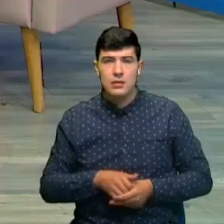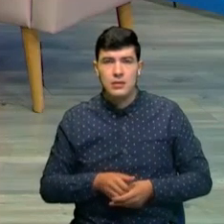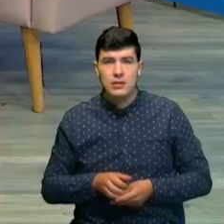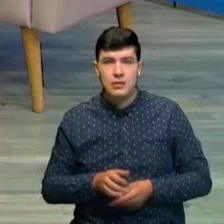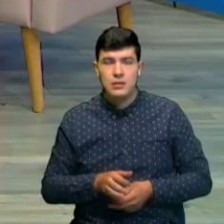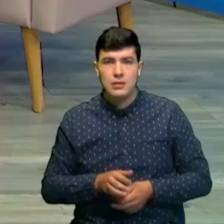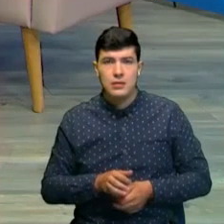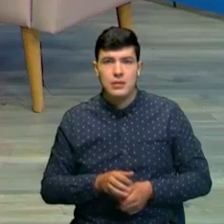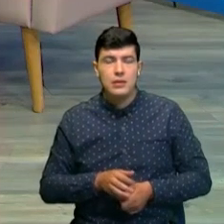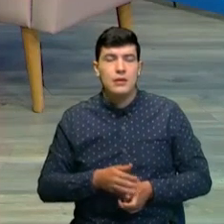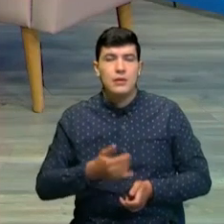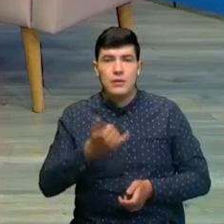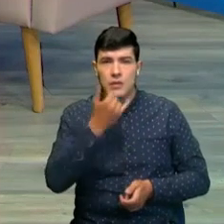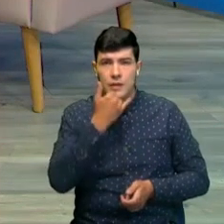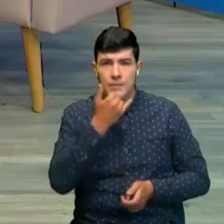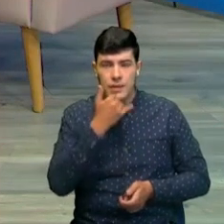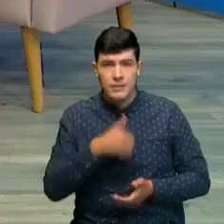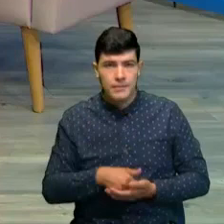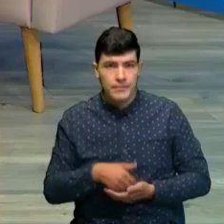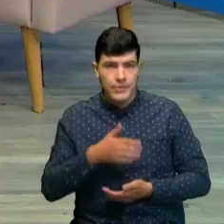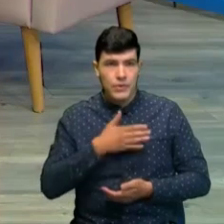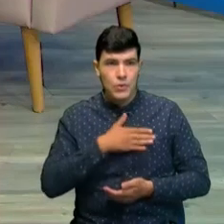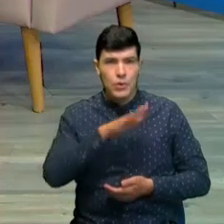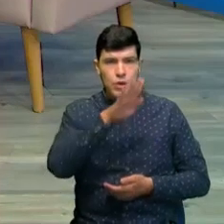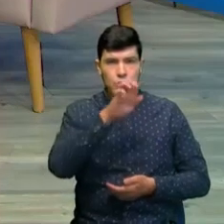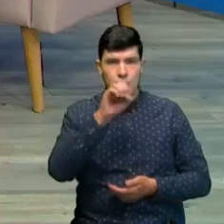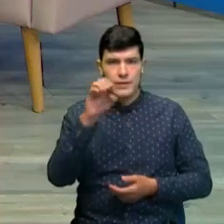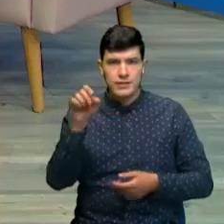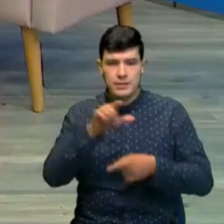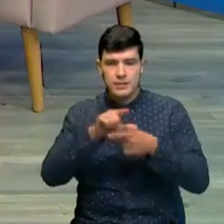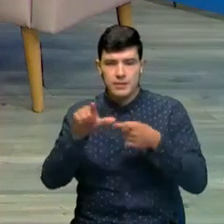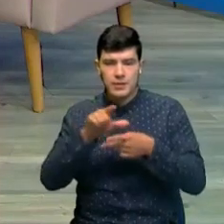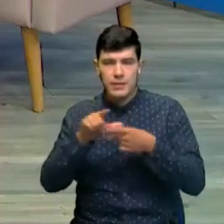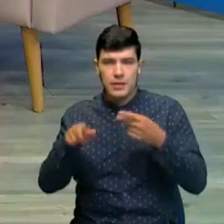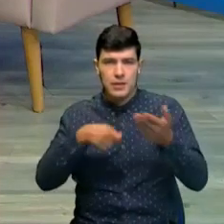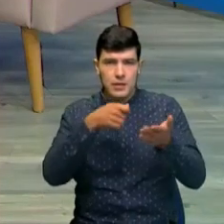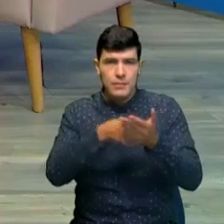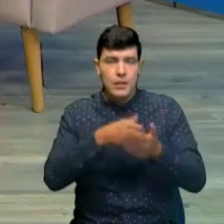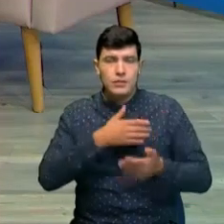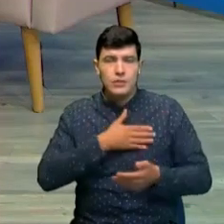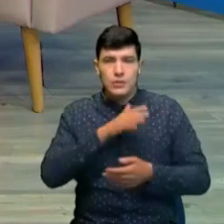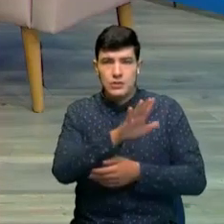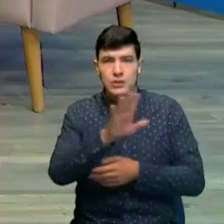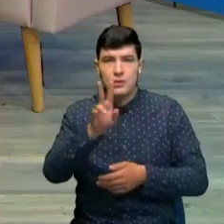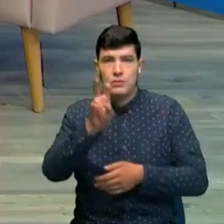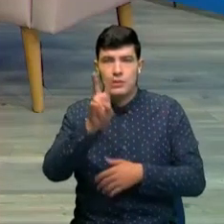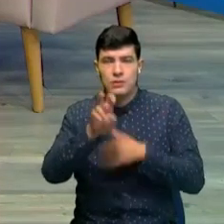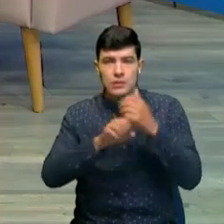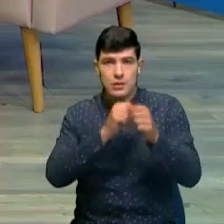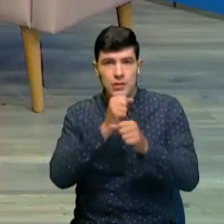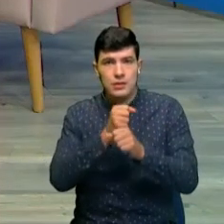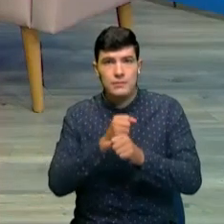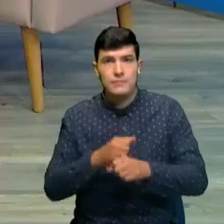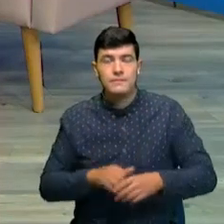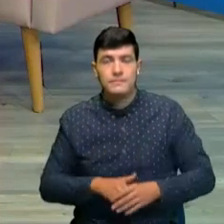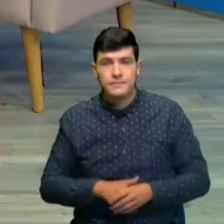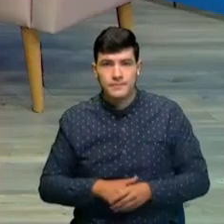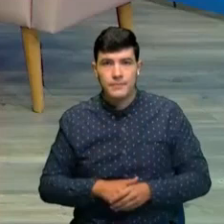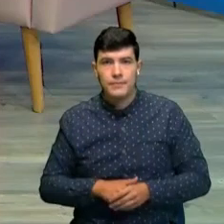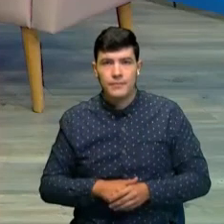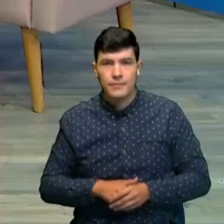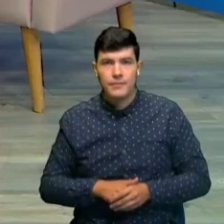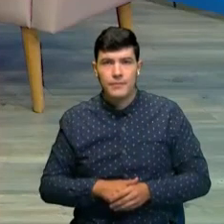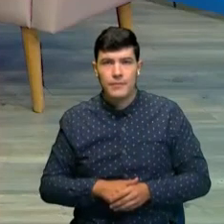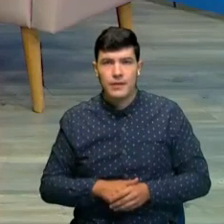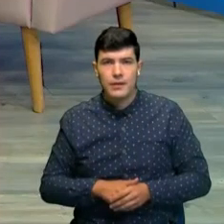Pues resulta que yo tengo 900 semanas cotizadas, ¿sí? Ya tengo 57 años. Uh-huh. ¿Sí? Sí.